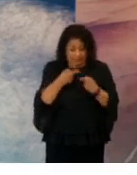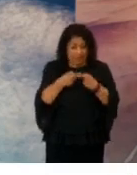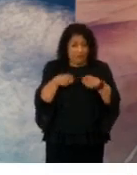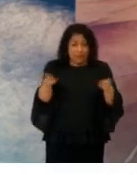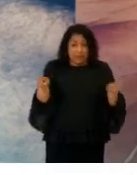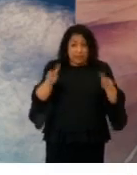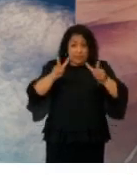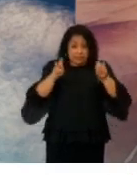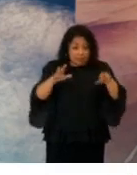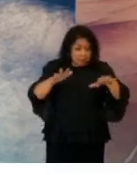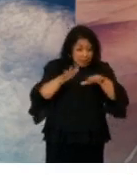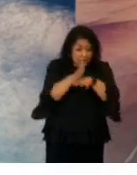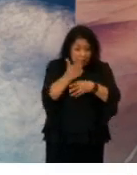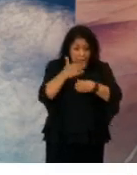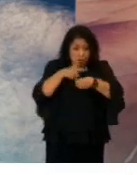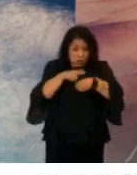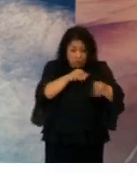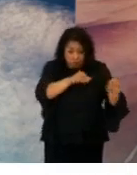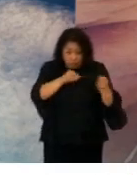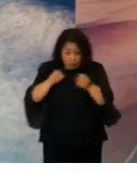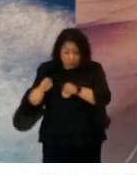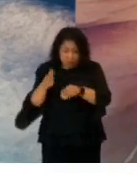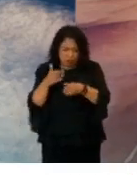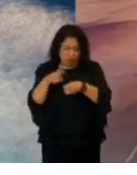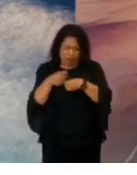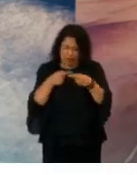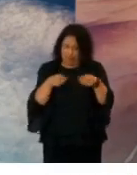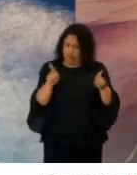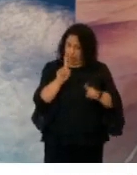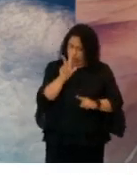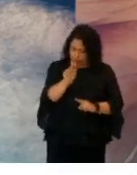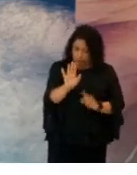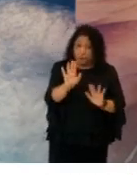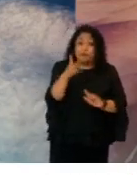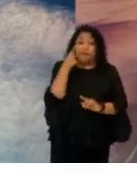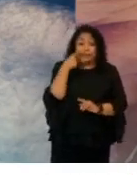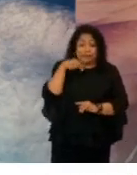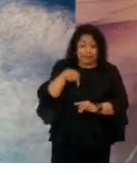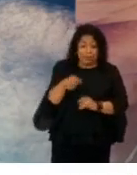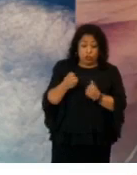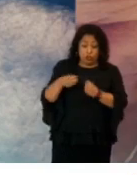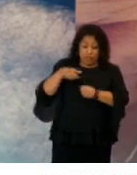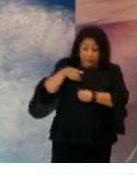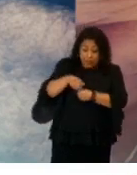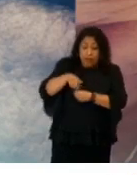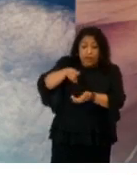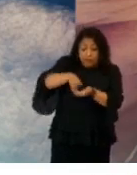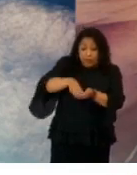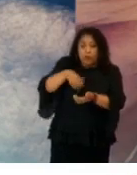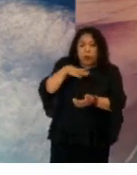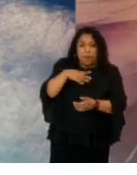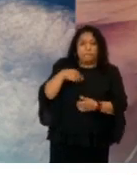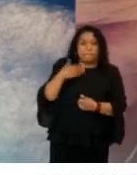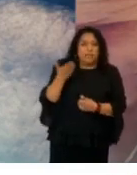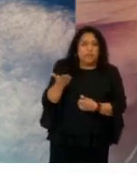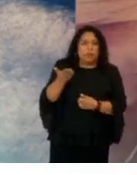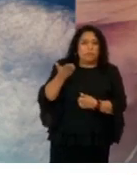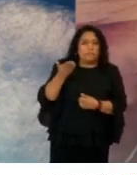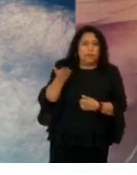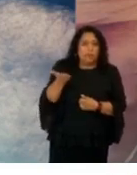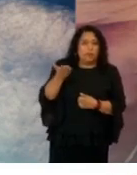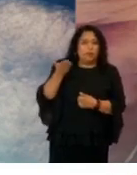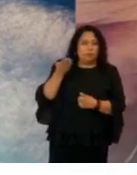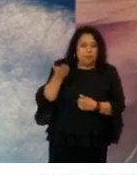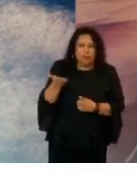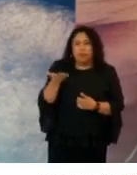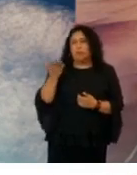la movilización social de esta ley, porque en efecto, desde la sociedad construimos demanda. Y una